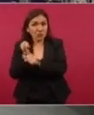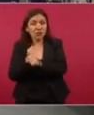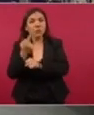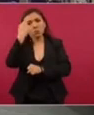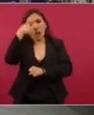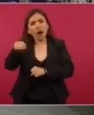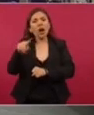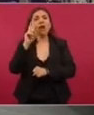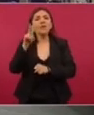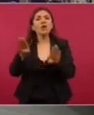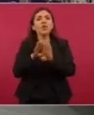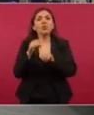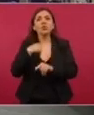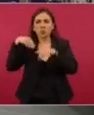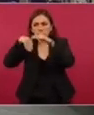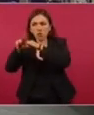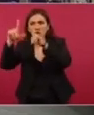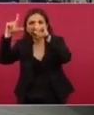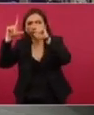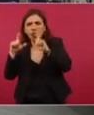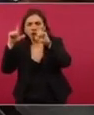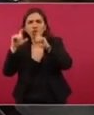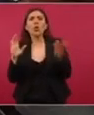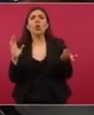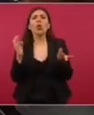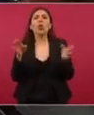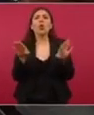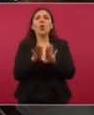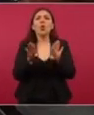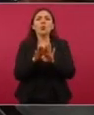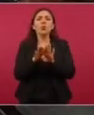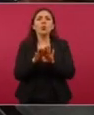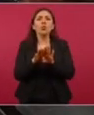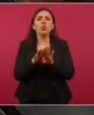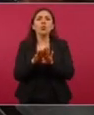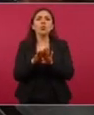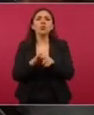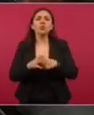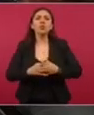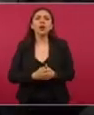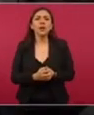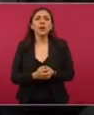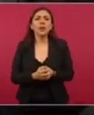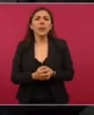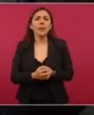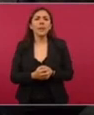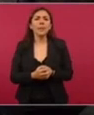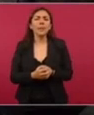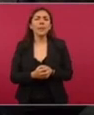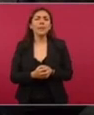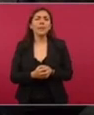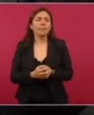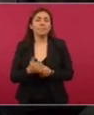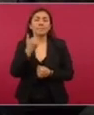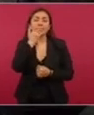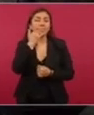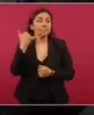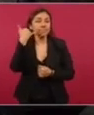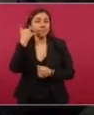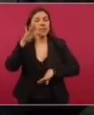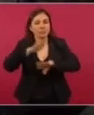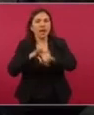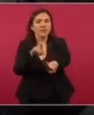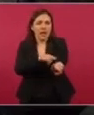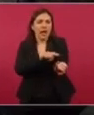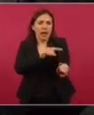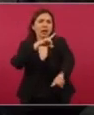a tomar unas fotos. Dice, sí me dice, ahora toma, dice, no, oiga, pues qué apenas que va. Bueno, la llamada es un poco más larga, más